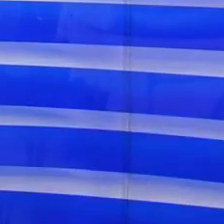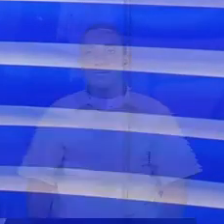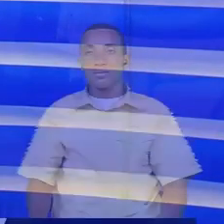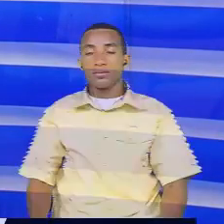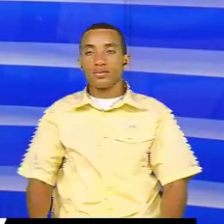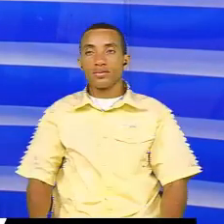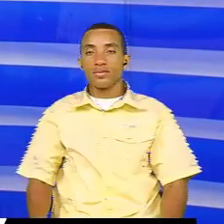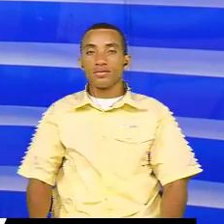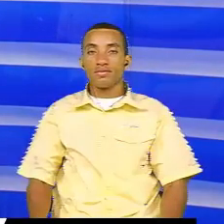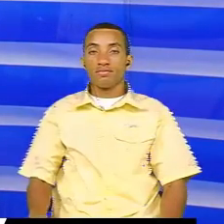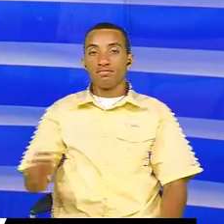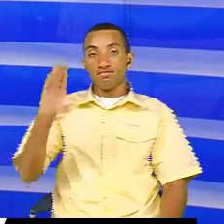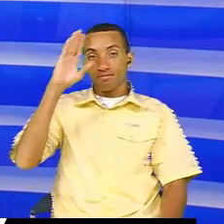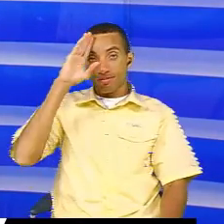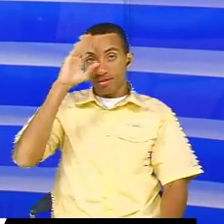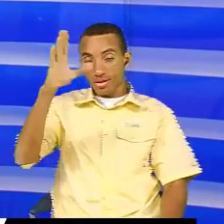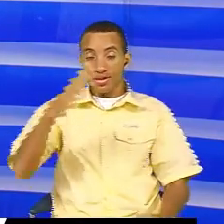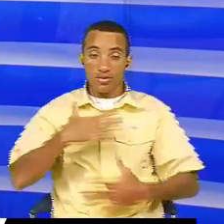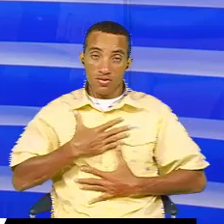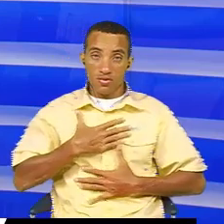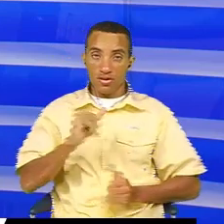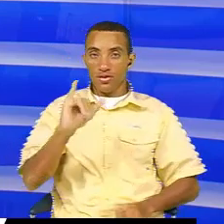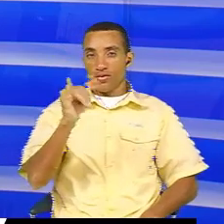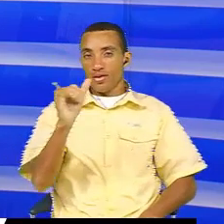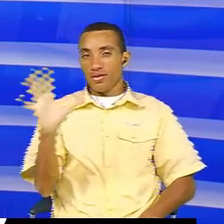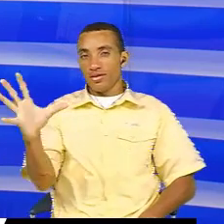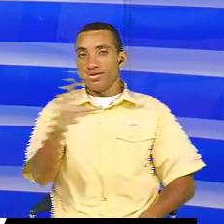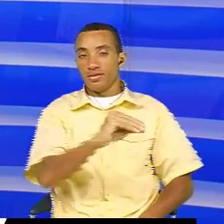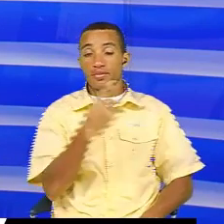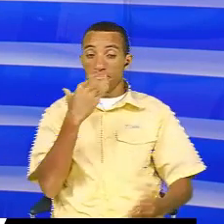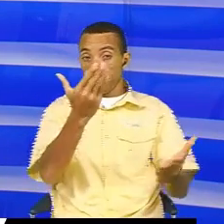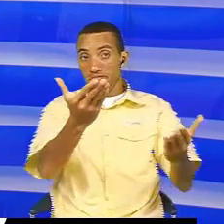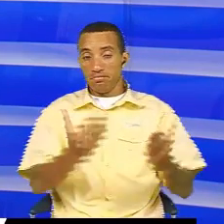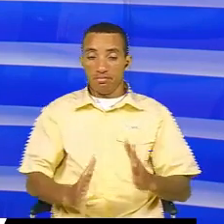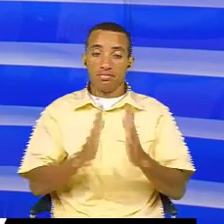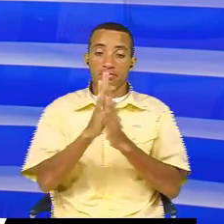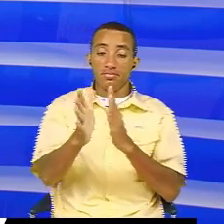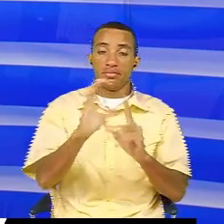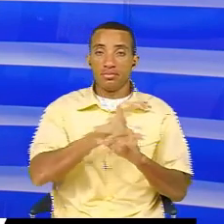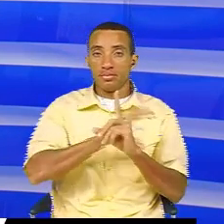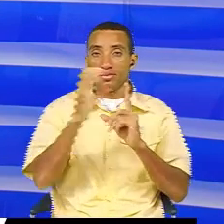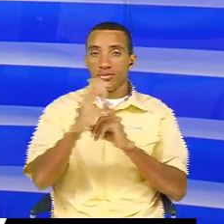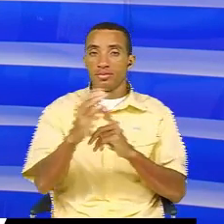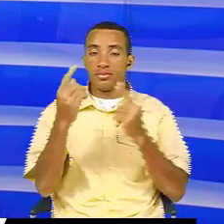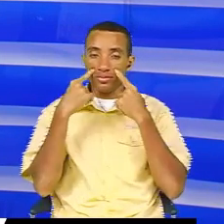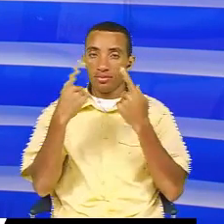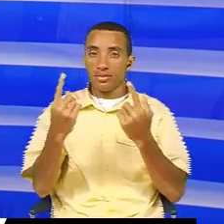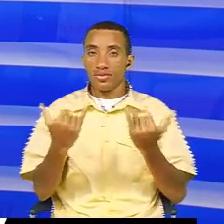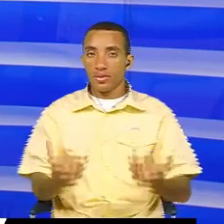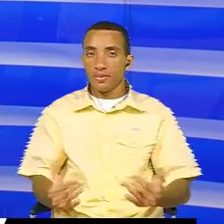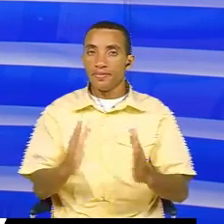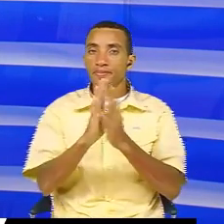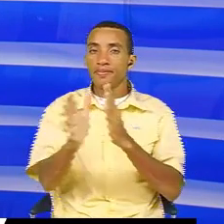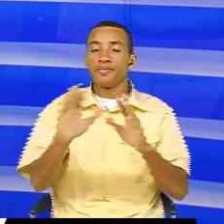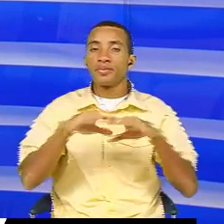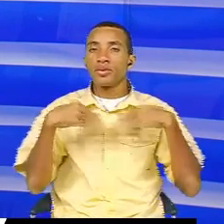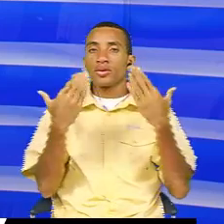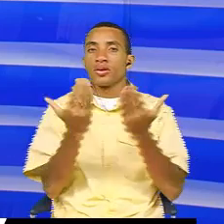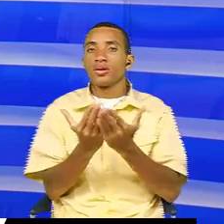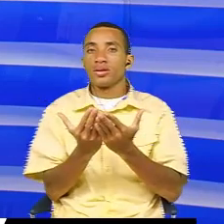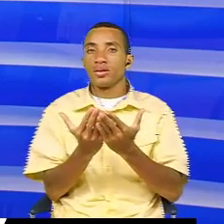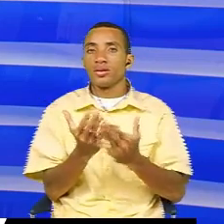Hola, ¿qué tal? Feliz jueves para todos. Bienvenidos a la buena información de cultura y entretenimiento en La Mira. Les cuento que el Colegio Seminario San